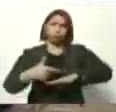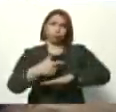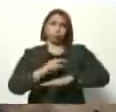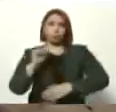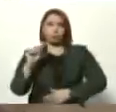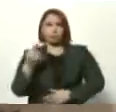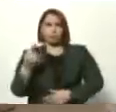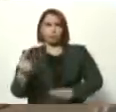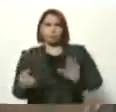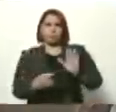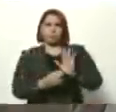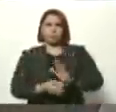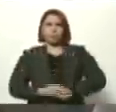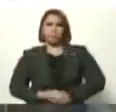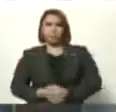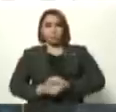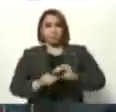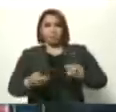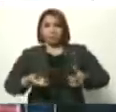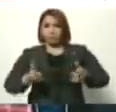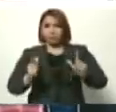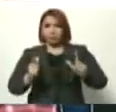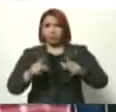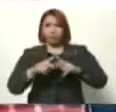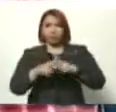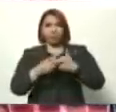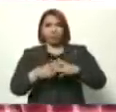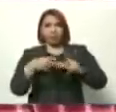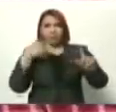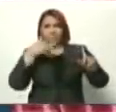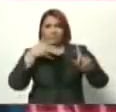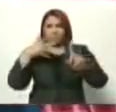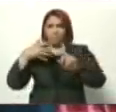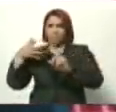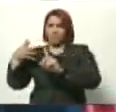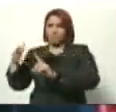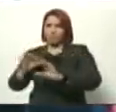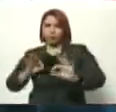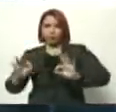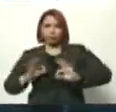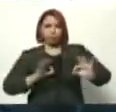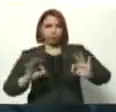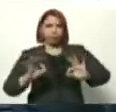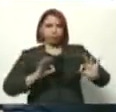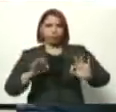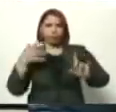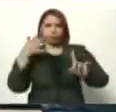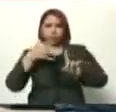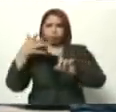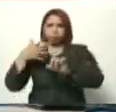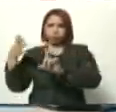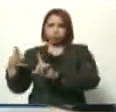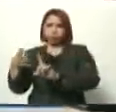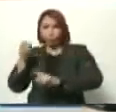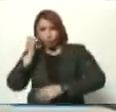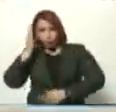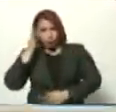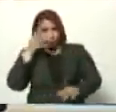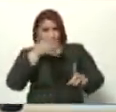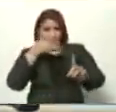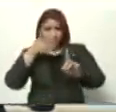primera vez. Bueno, ya se han activado talleres de preparación, de formación, de